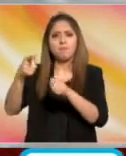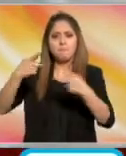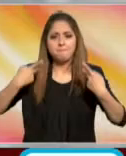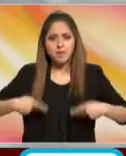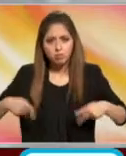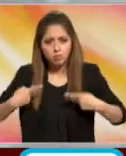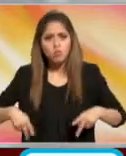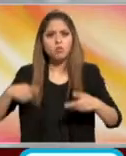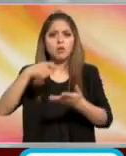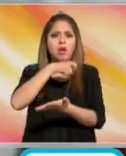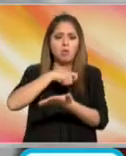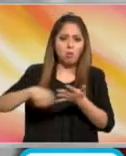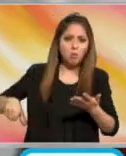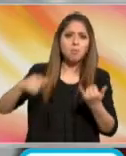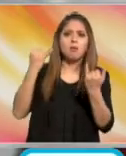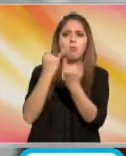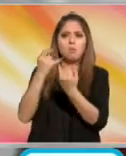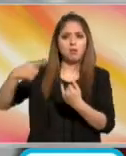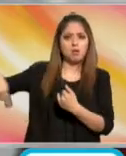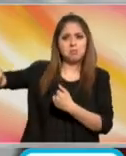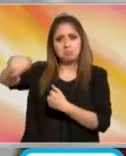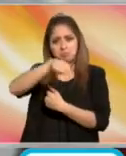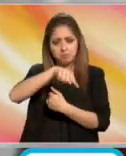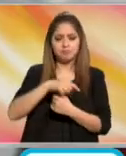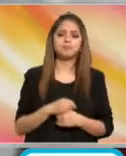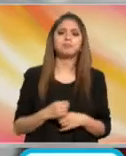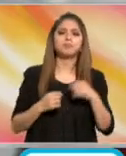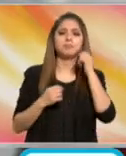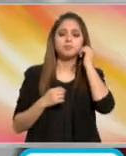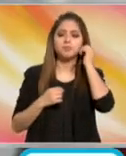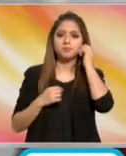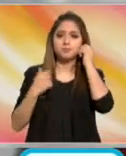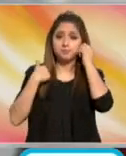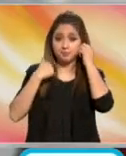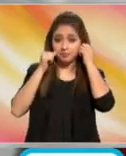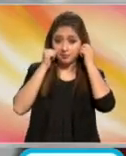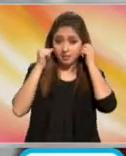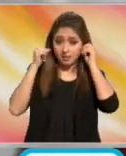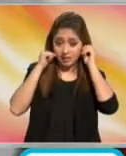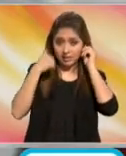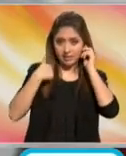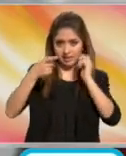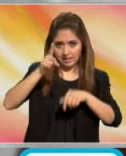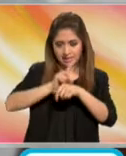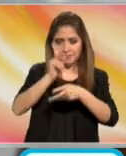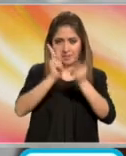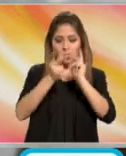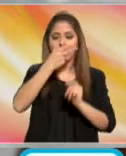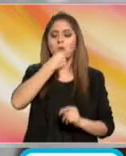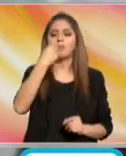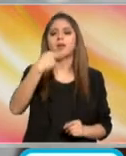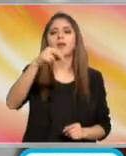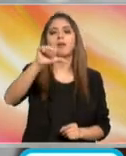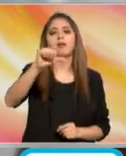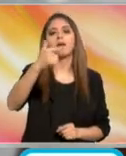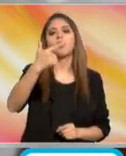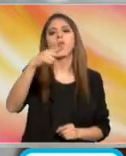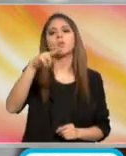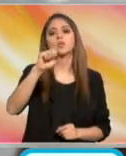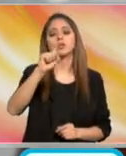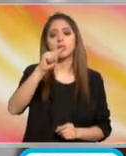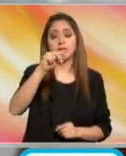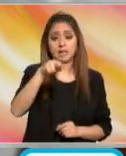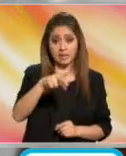tu público. Yo estuve platicando el día de ayer con Agustín, porque dicen por ahí que no hay que saberlo todo, ni